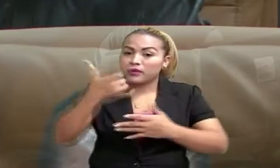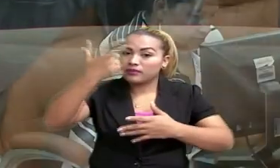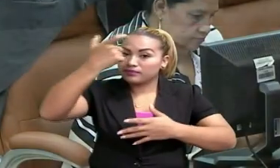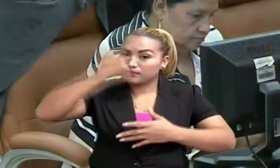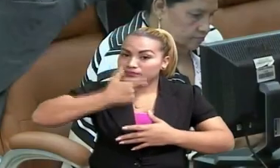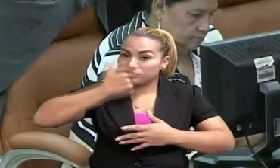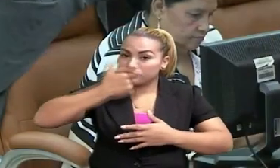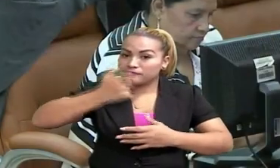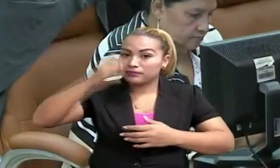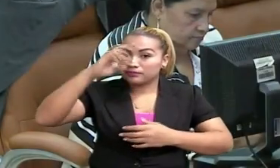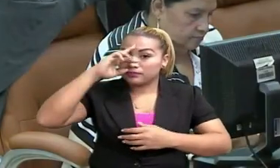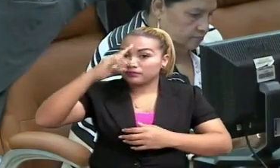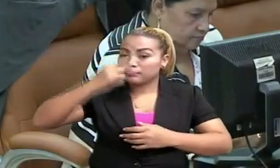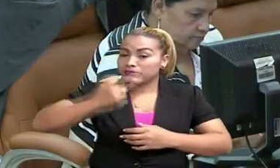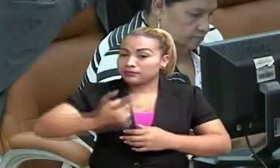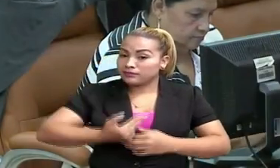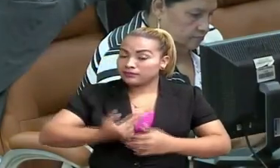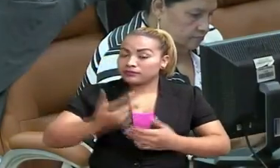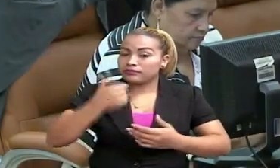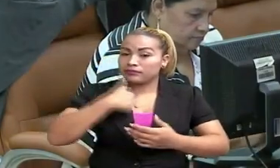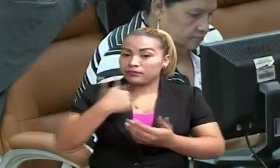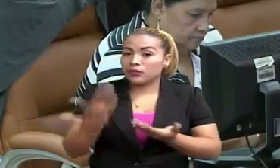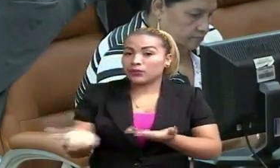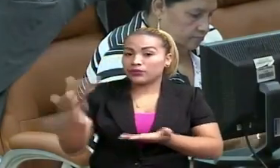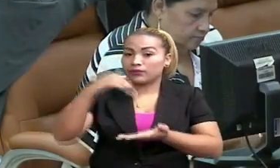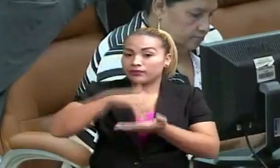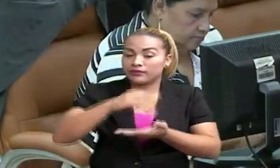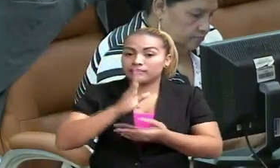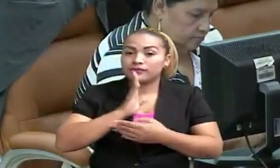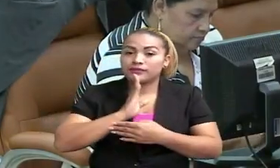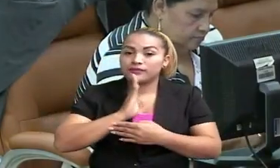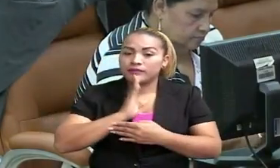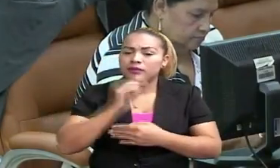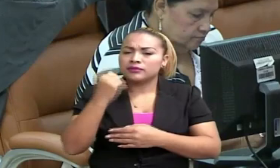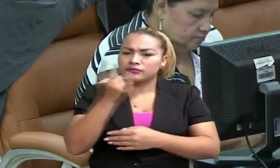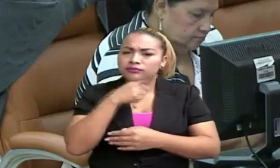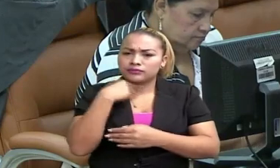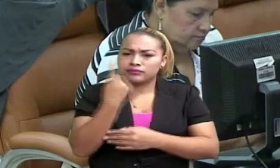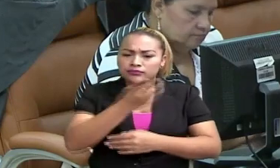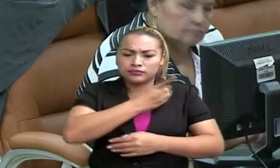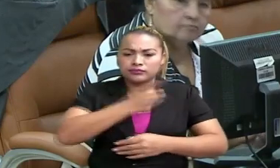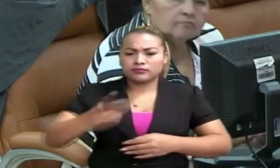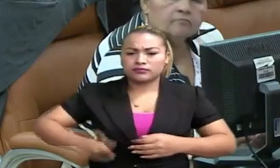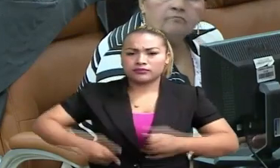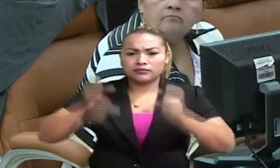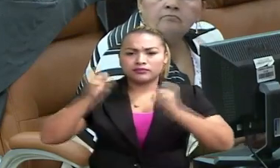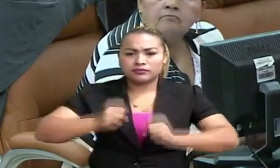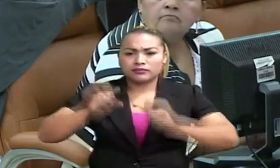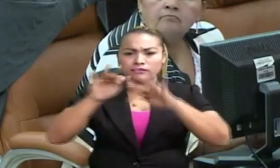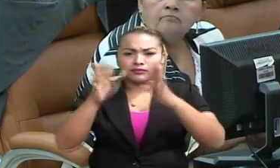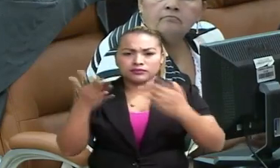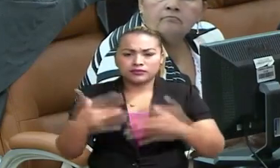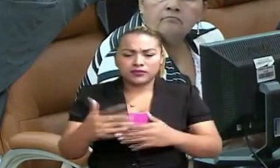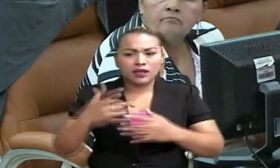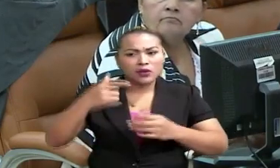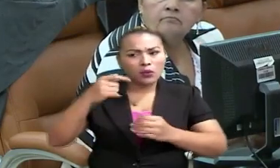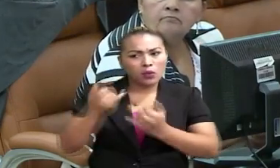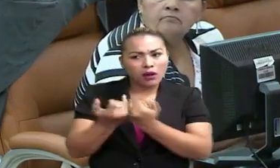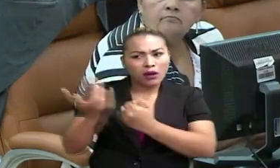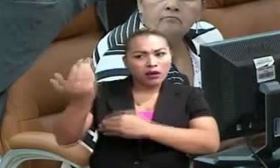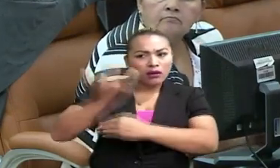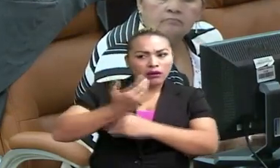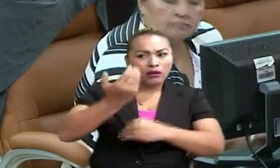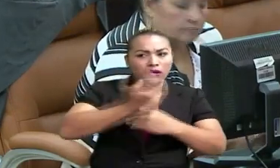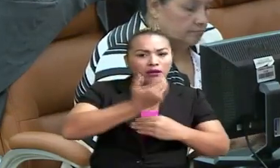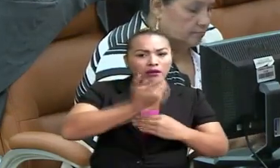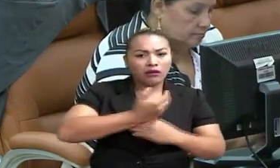ser responsable y vuelvo y repito, es cierto que las diputadas y diputados no nos pueden hacer responsable